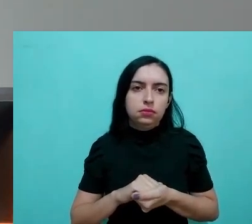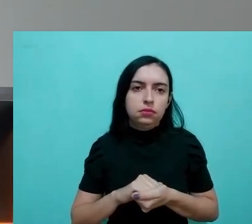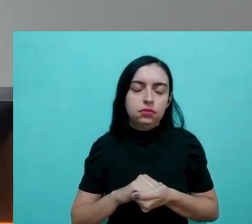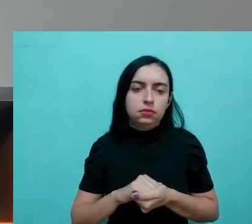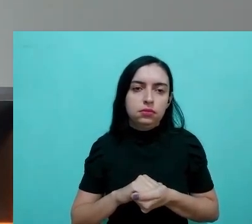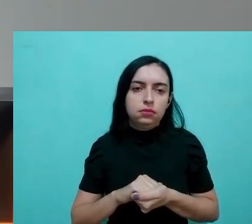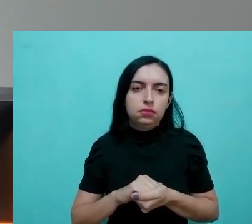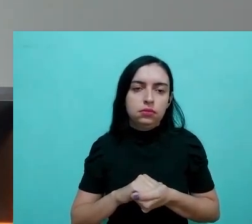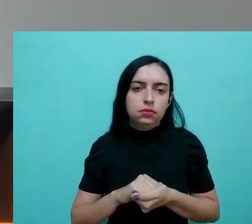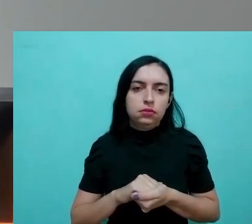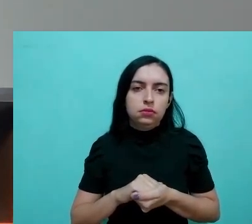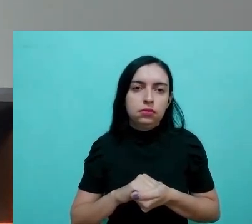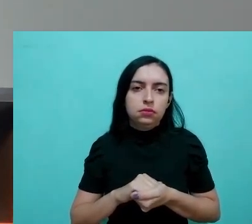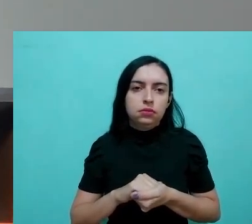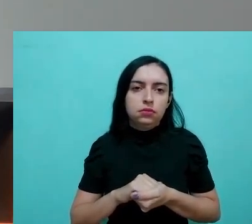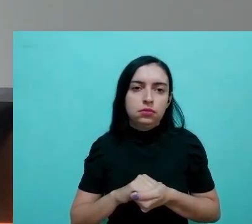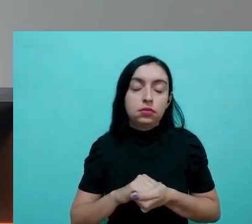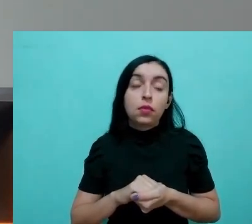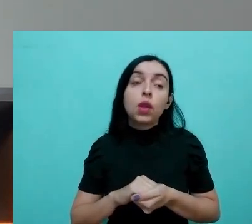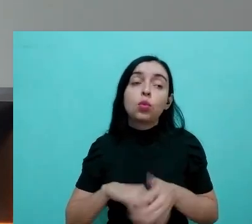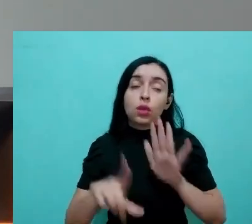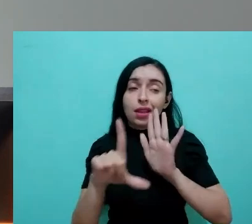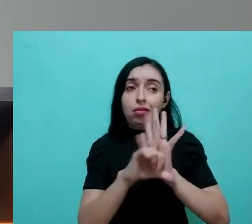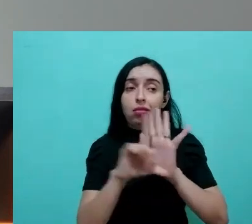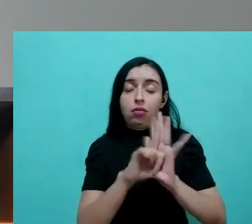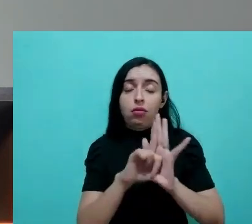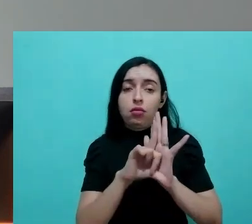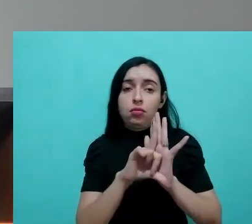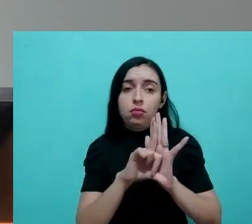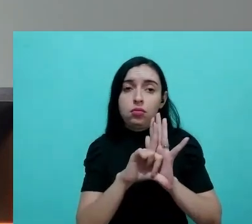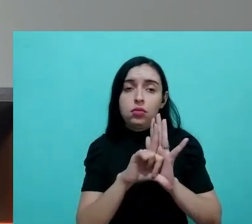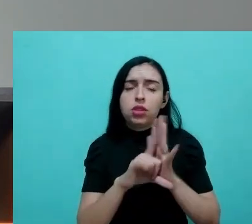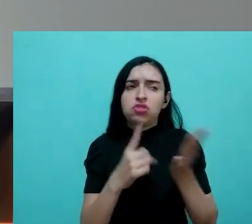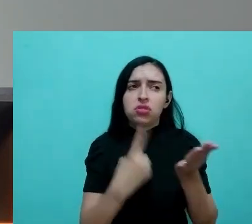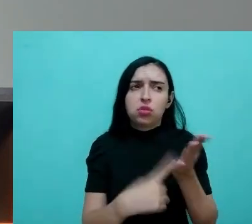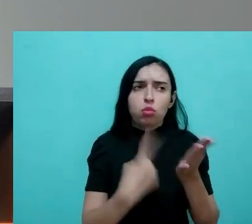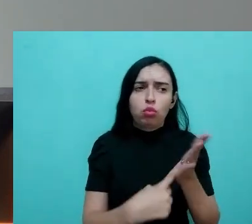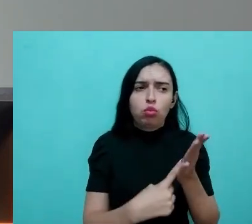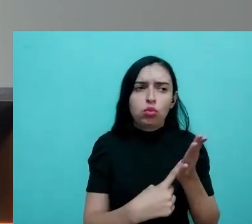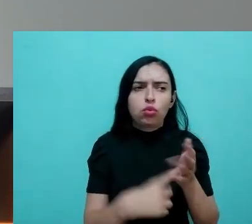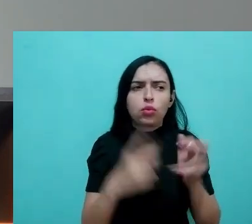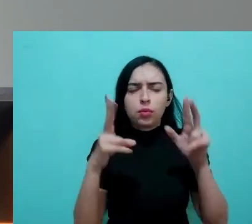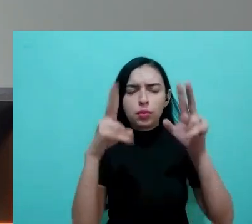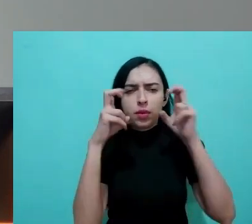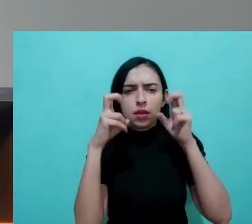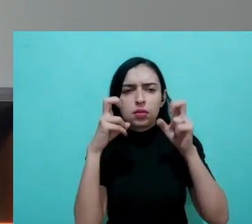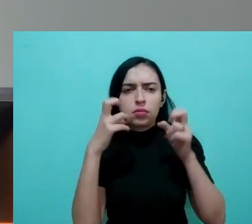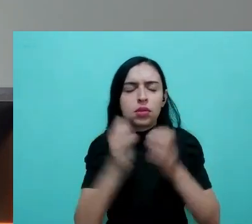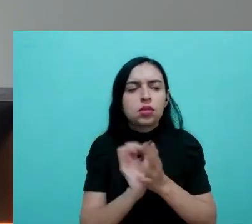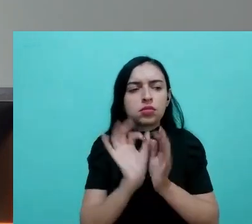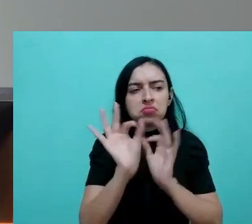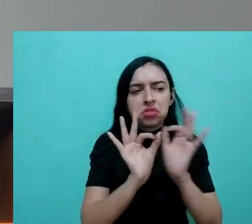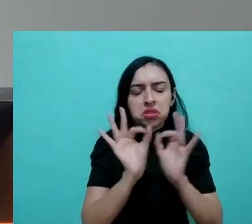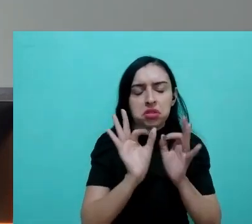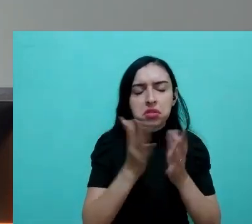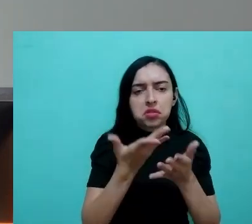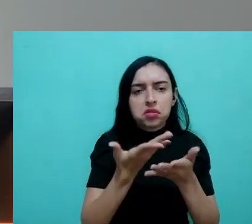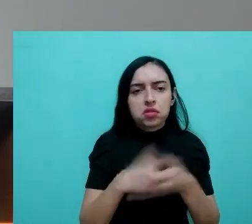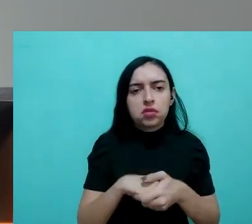Pues es con la ley, de acuerdo con nuestra perspectiva legicentrista, que